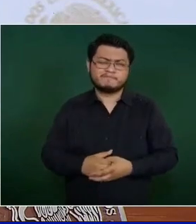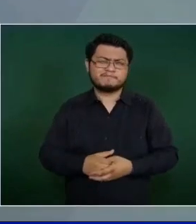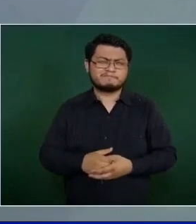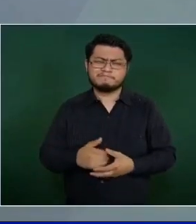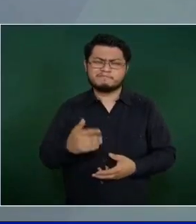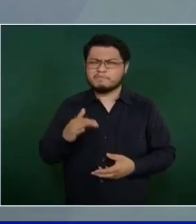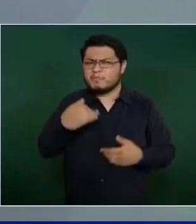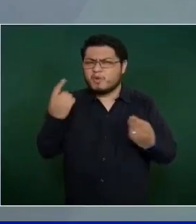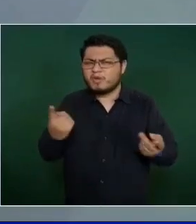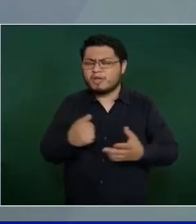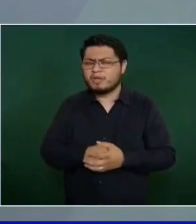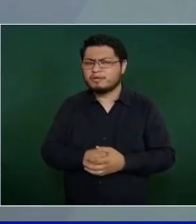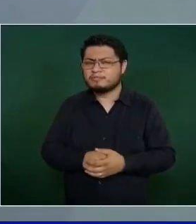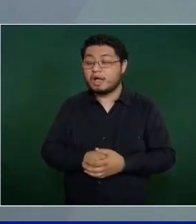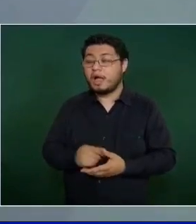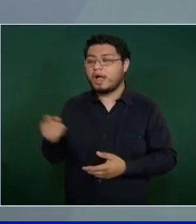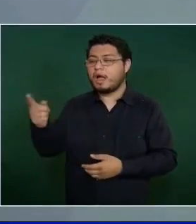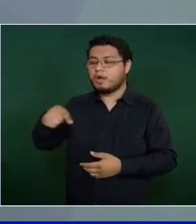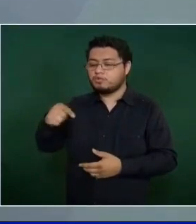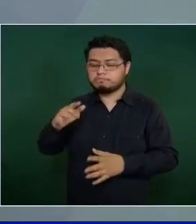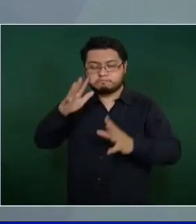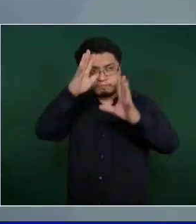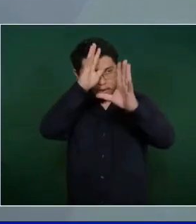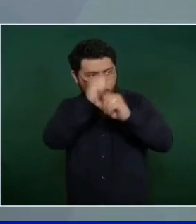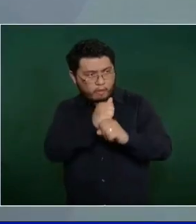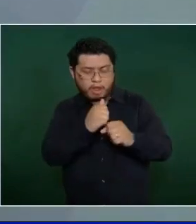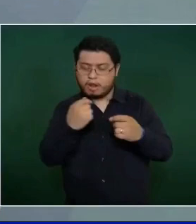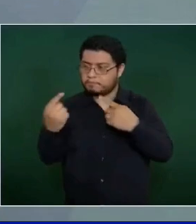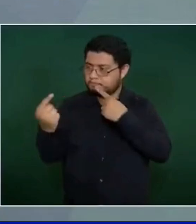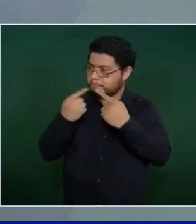porque mediatiza